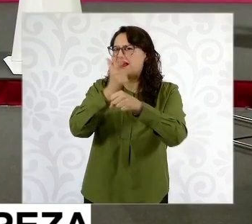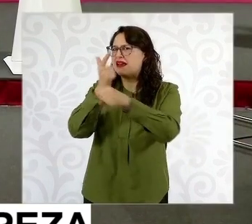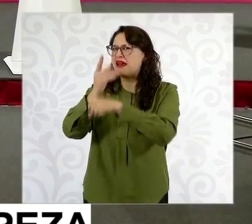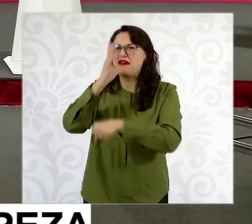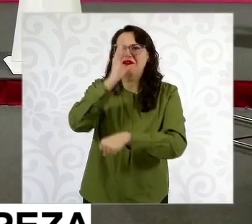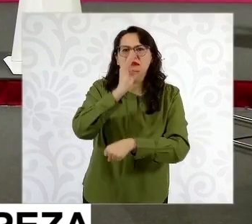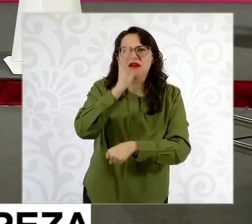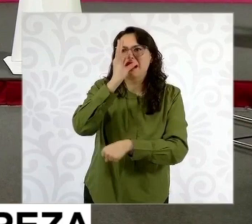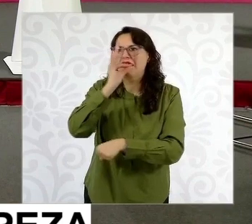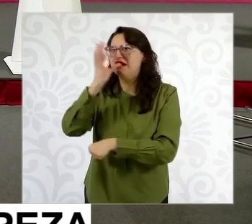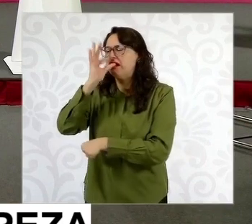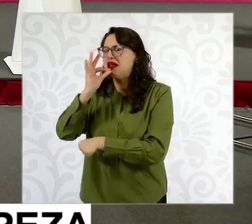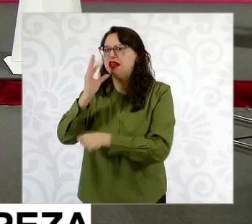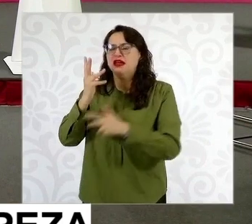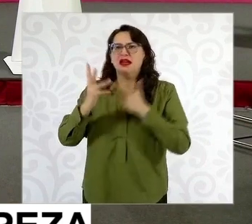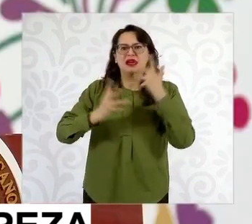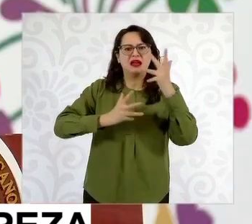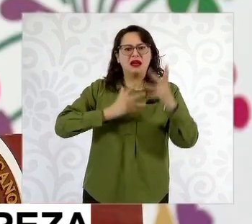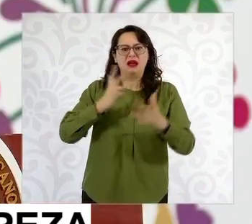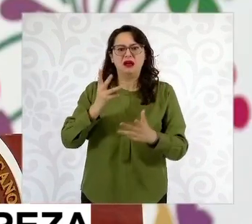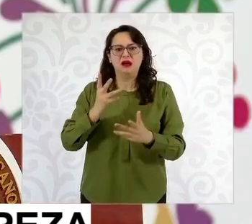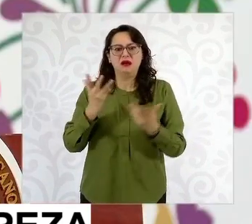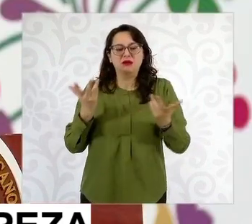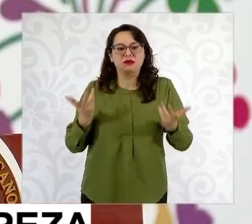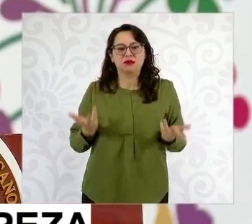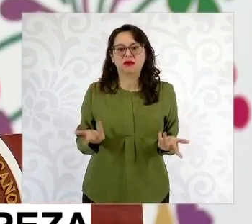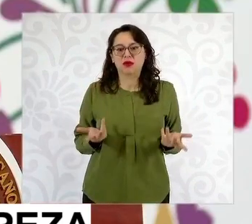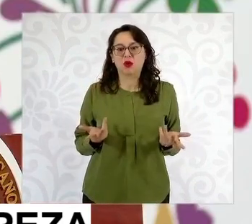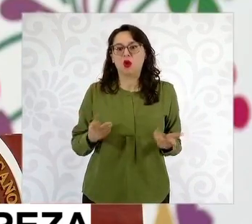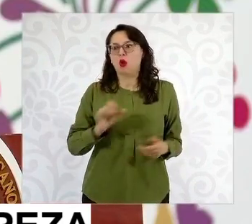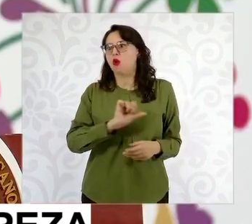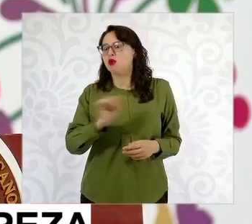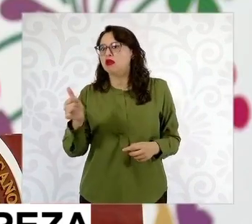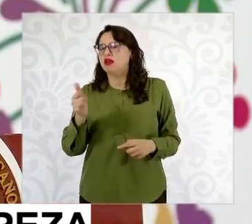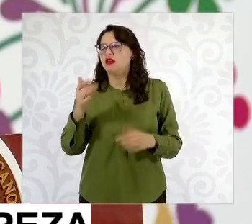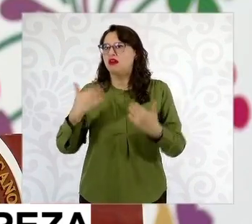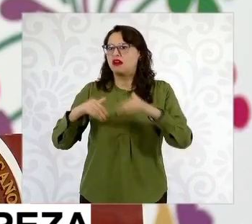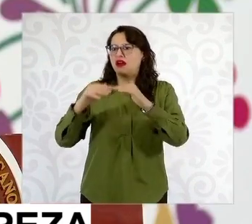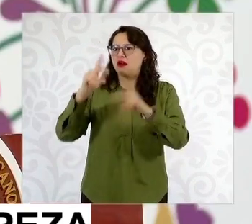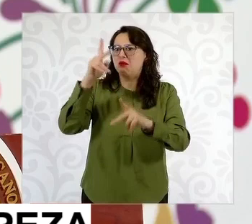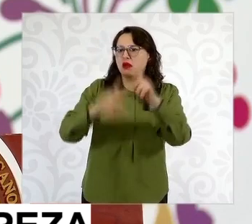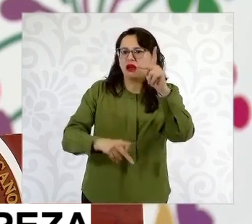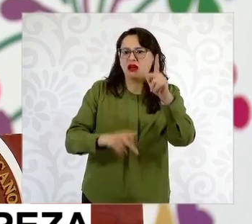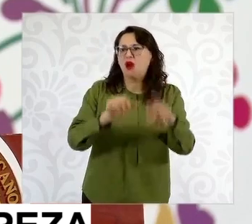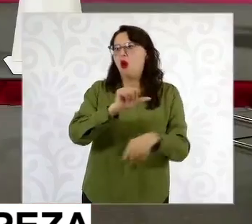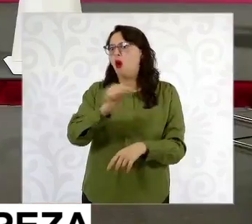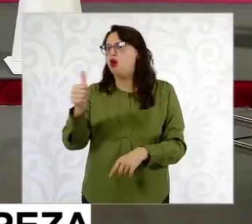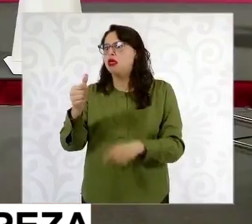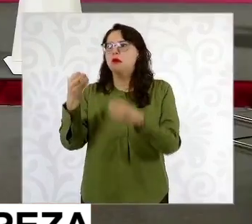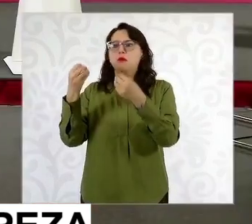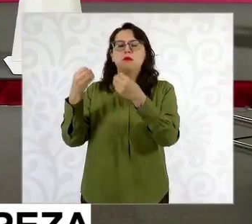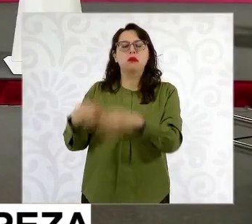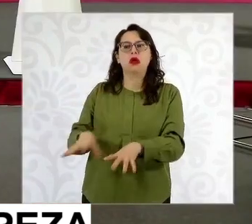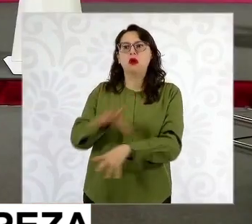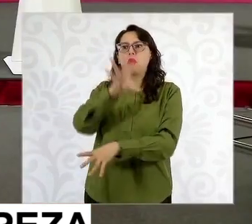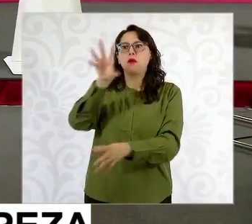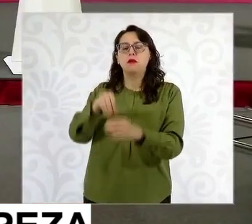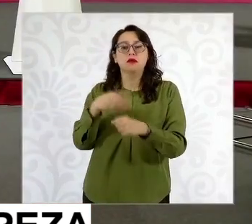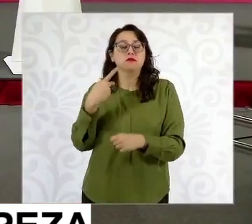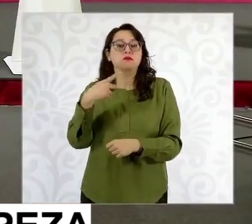empezaron, se abandonó, en otras ni siquiera han iniciado las construcciones, pero el recurso del Infonavit ya